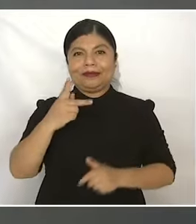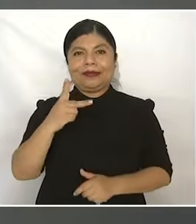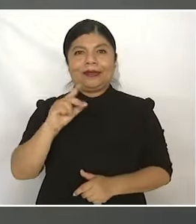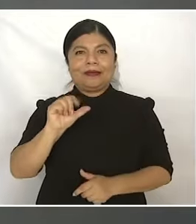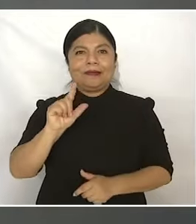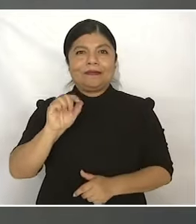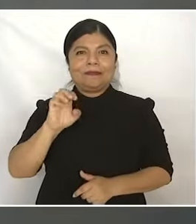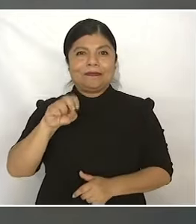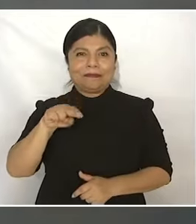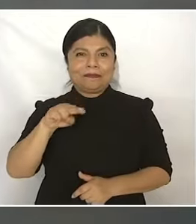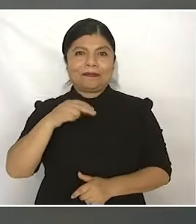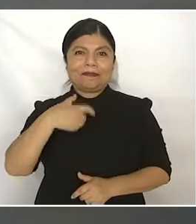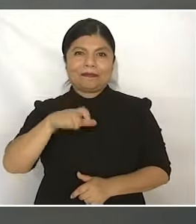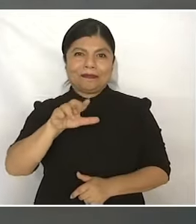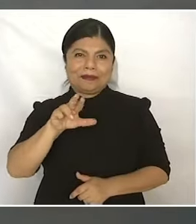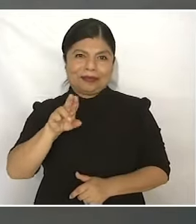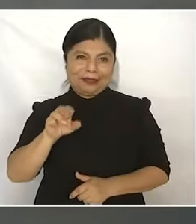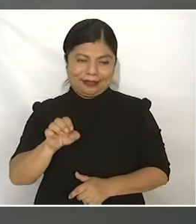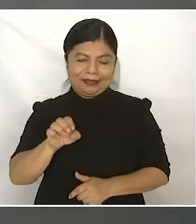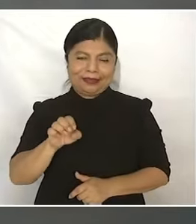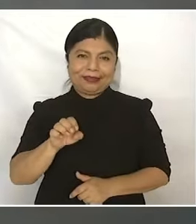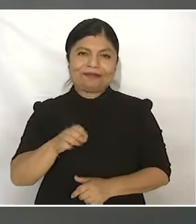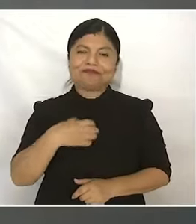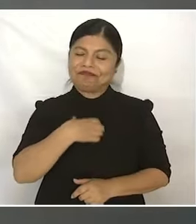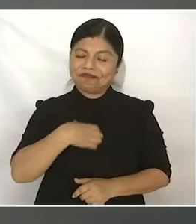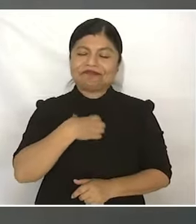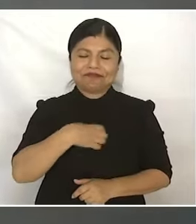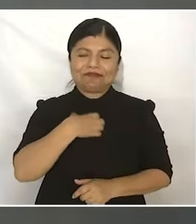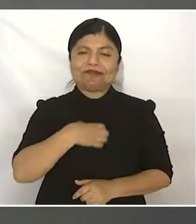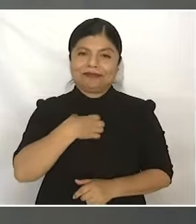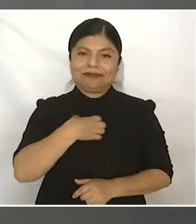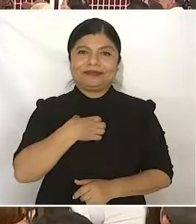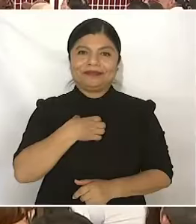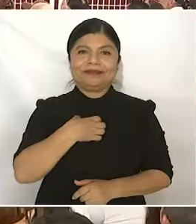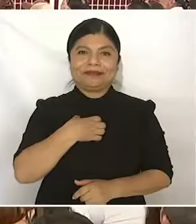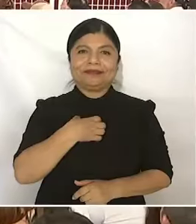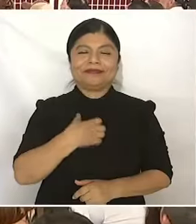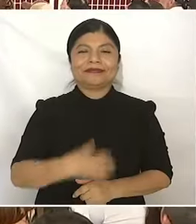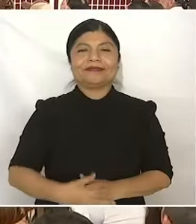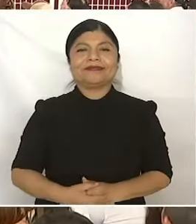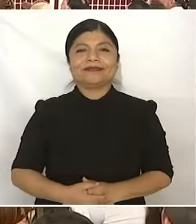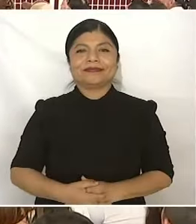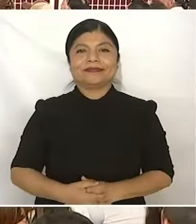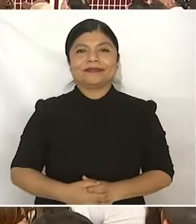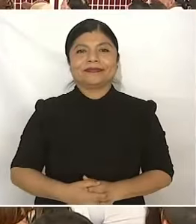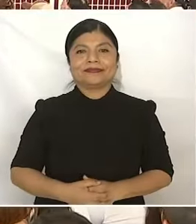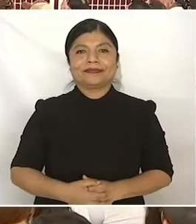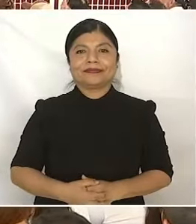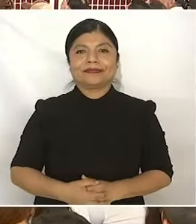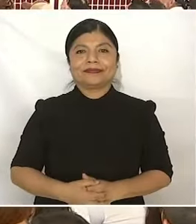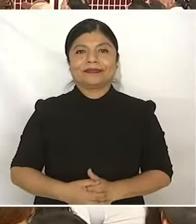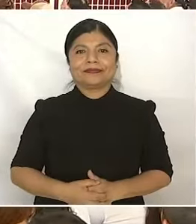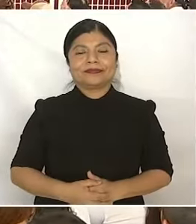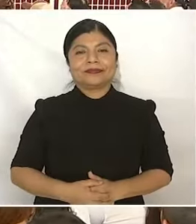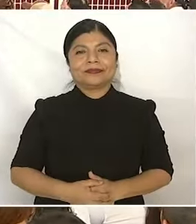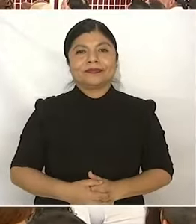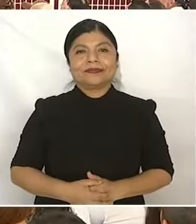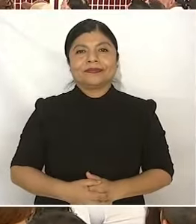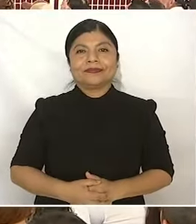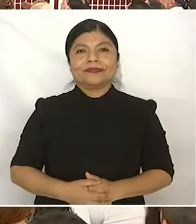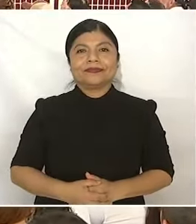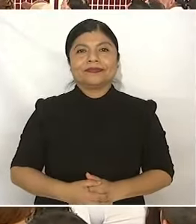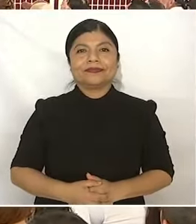además yo no quiero ser caudillo, ni quiero ser hombre fuerte,